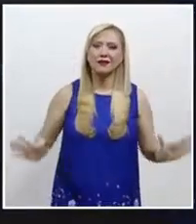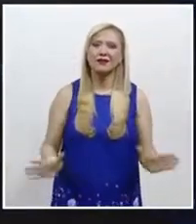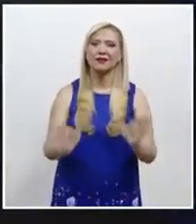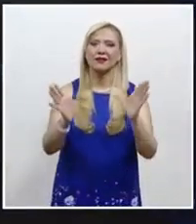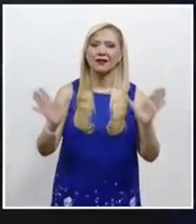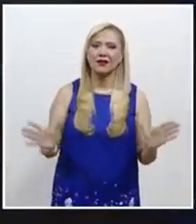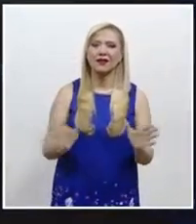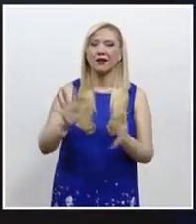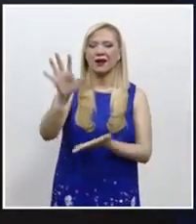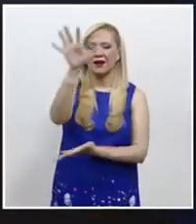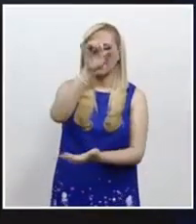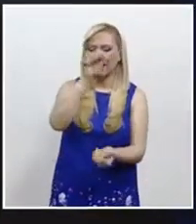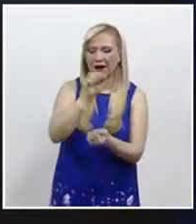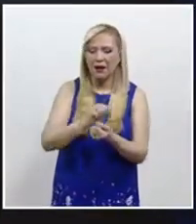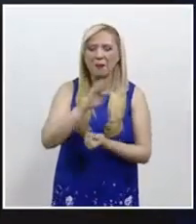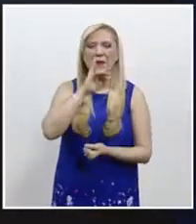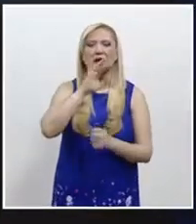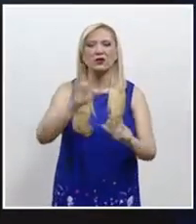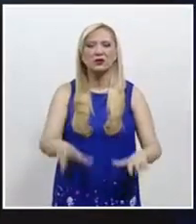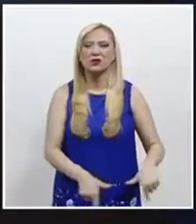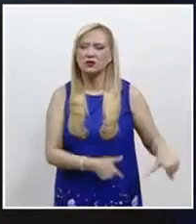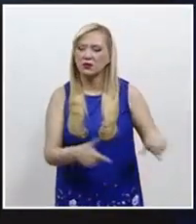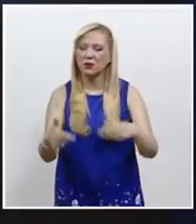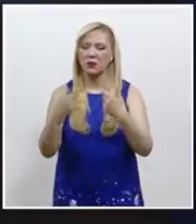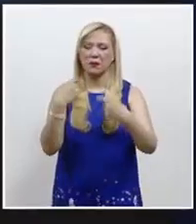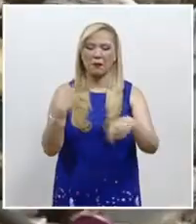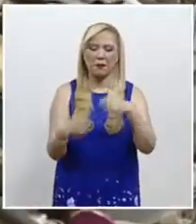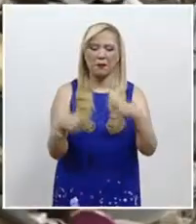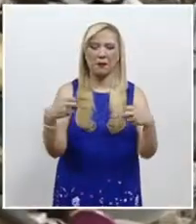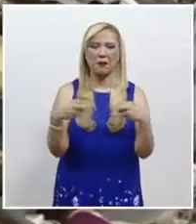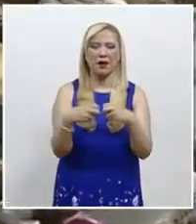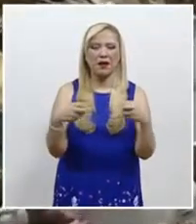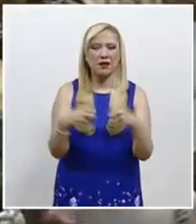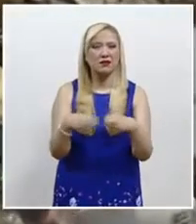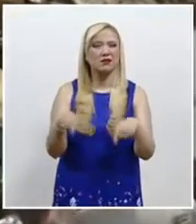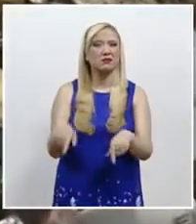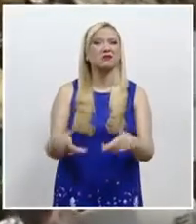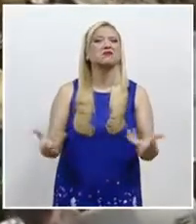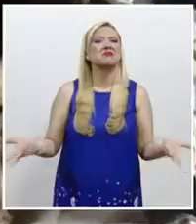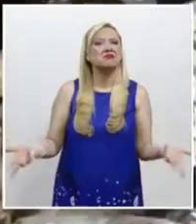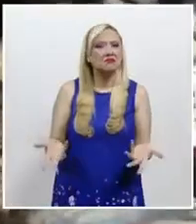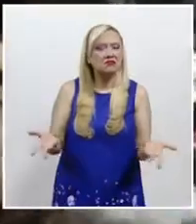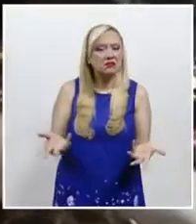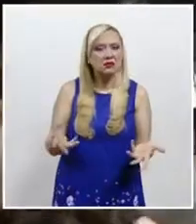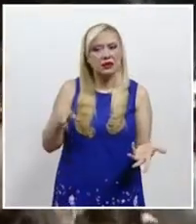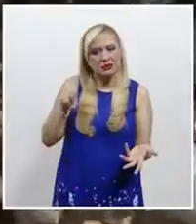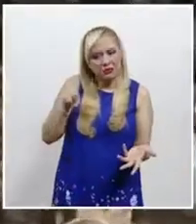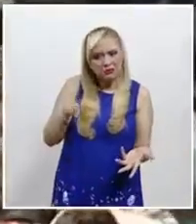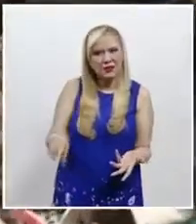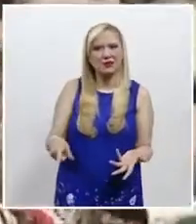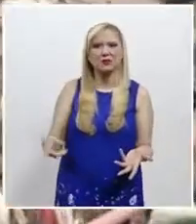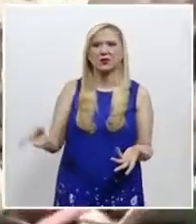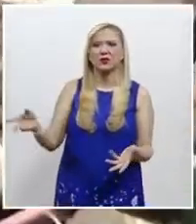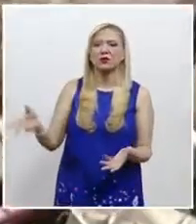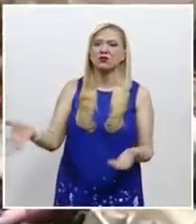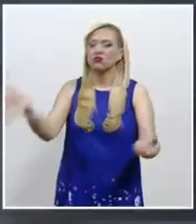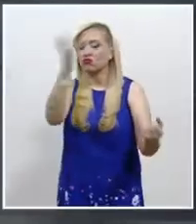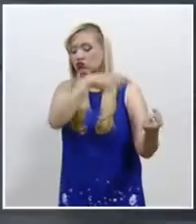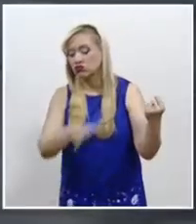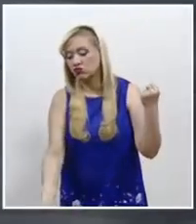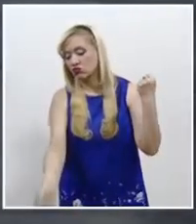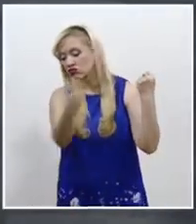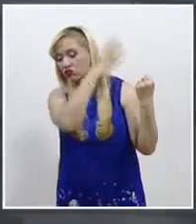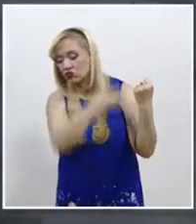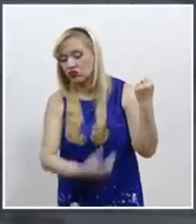del reciclaje en todas las actividades. Incorporar al gremio de personas pepenadoras de la Ciudad de México